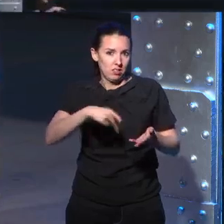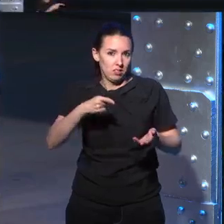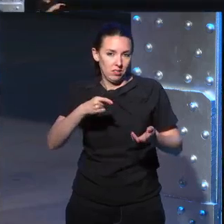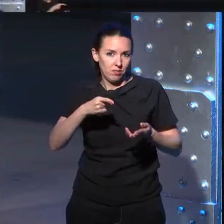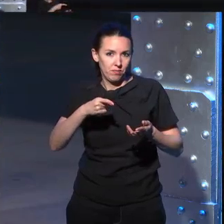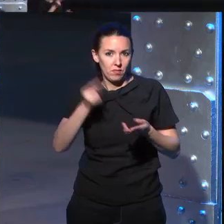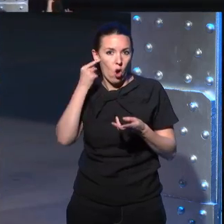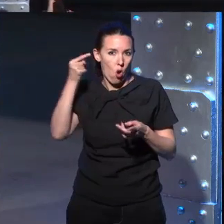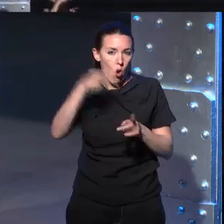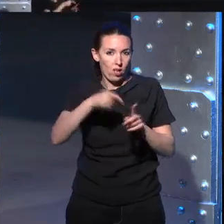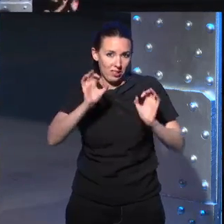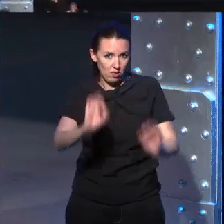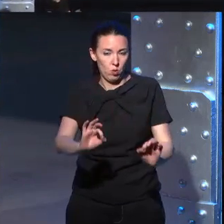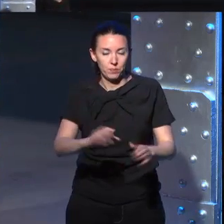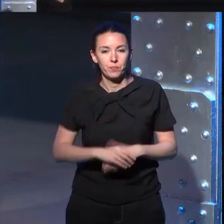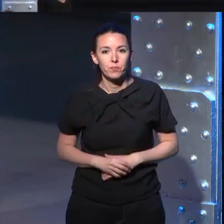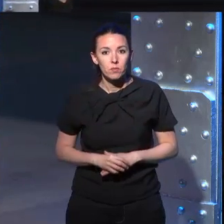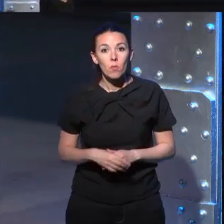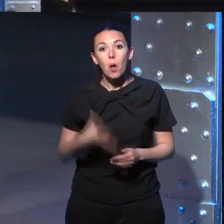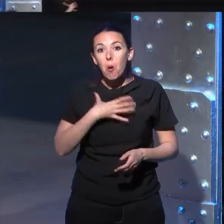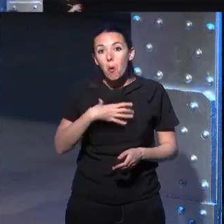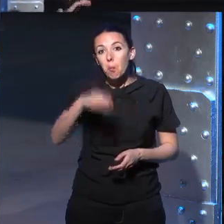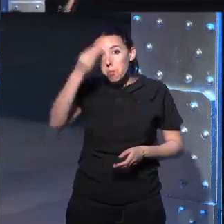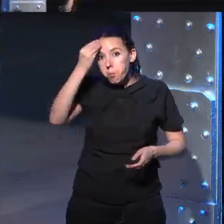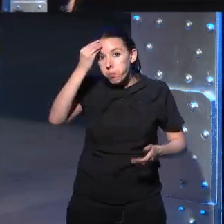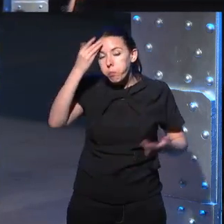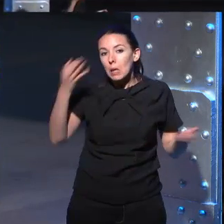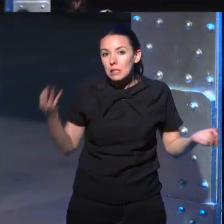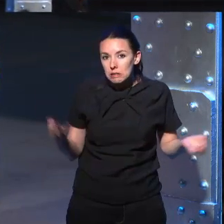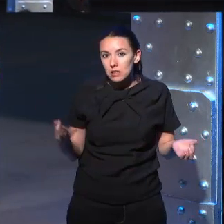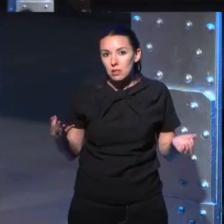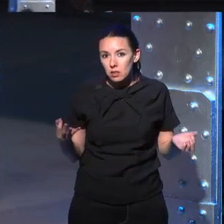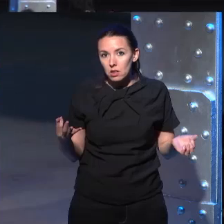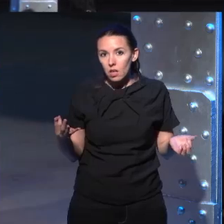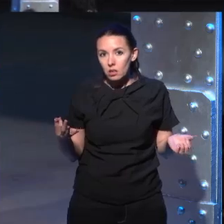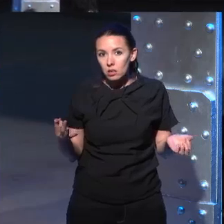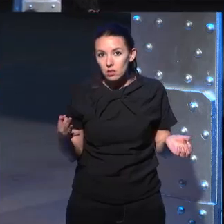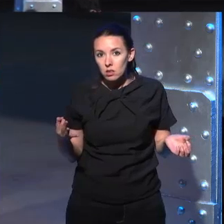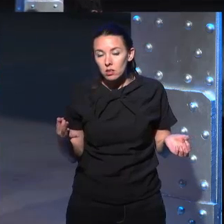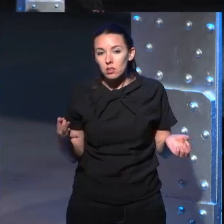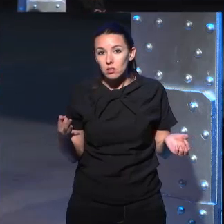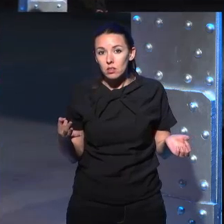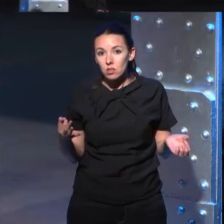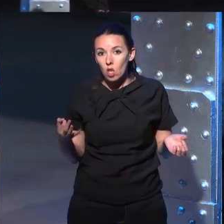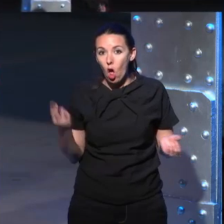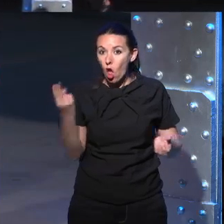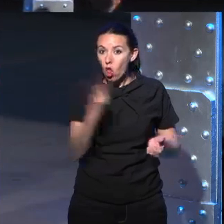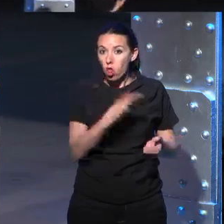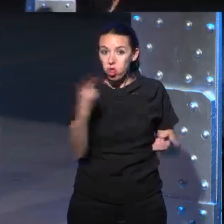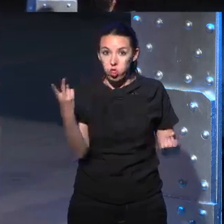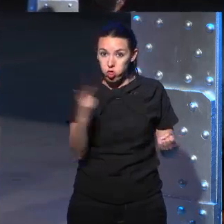hilo, en ese tejido. Puedo pensar que son los dos oficios